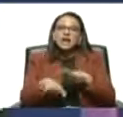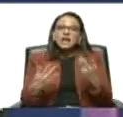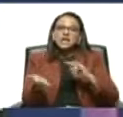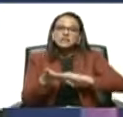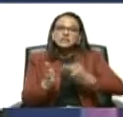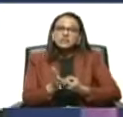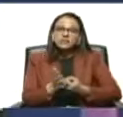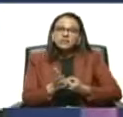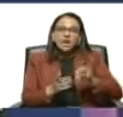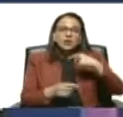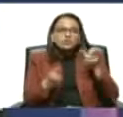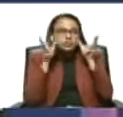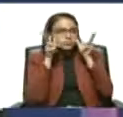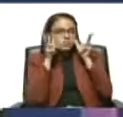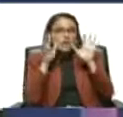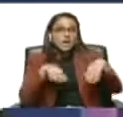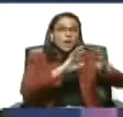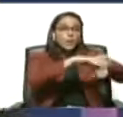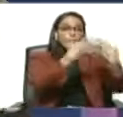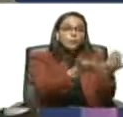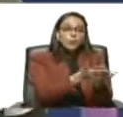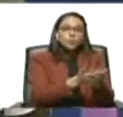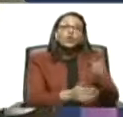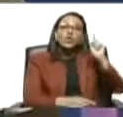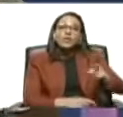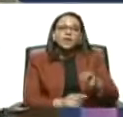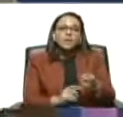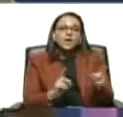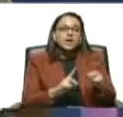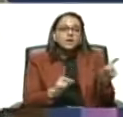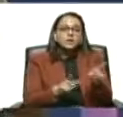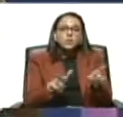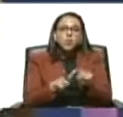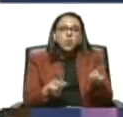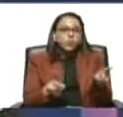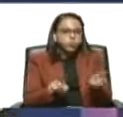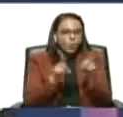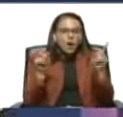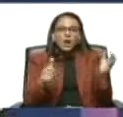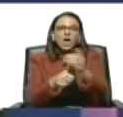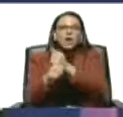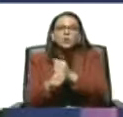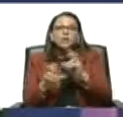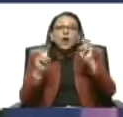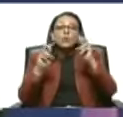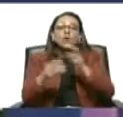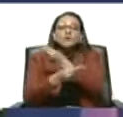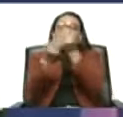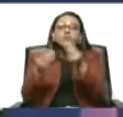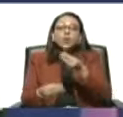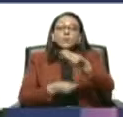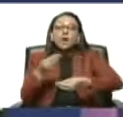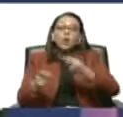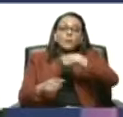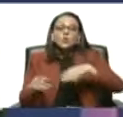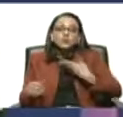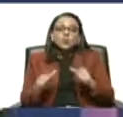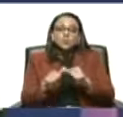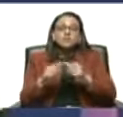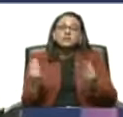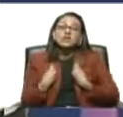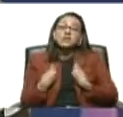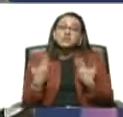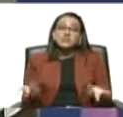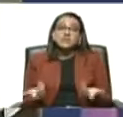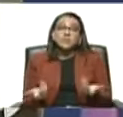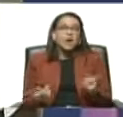señales también de que el mundo y que la humanidad tiene que encontrar un nuevo camino para garantizar su supervivencia. Ni siquiera